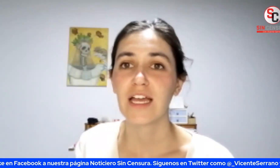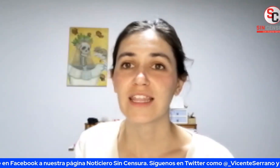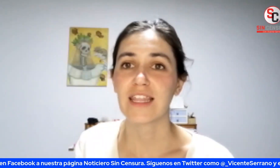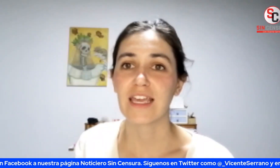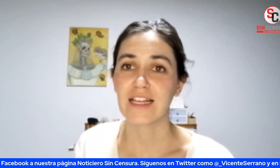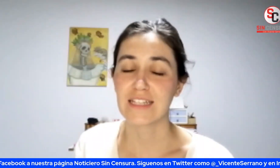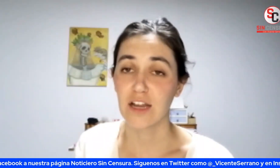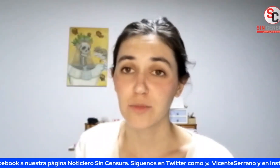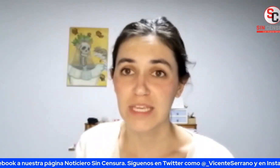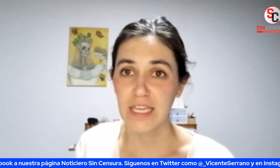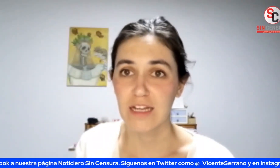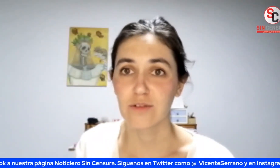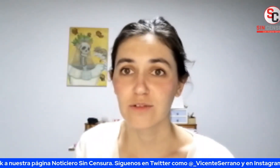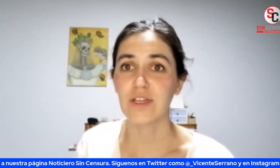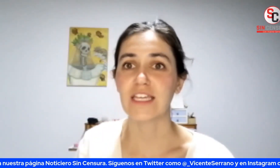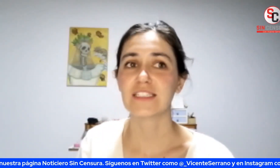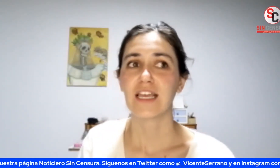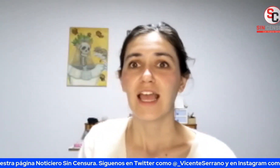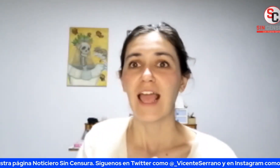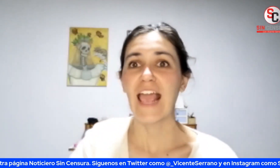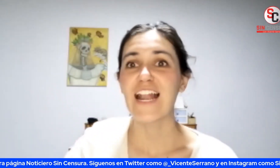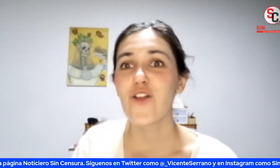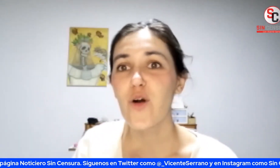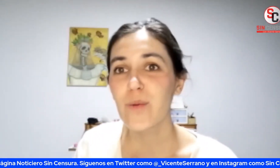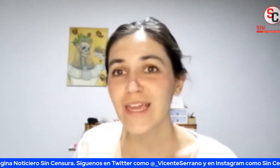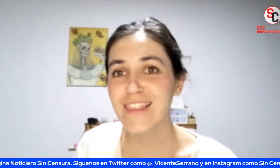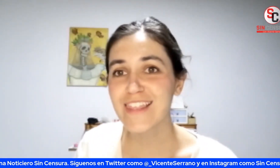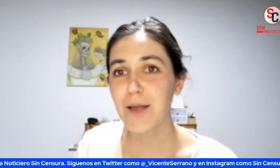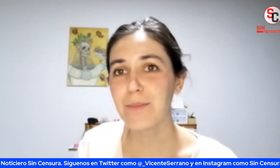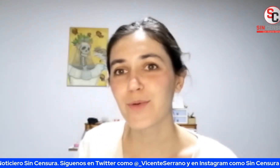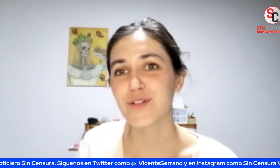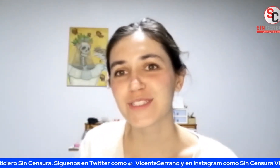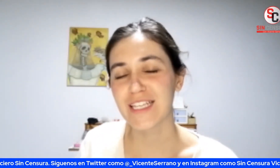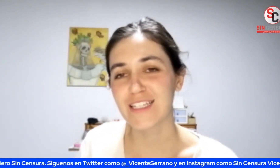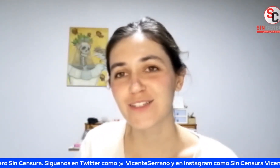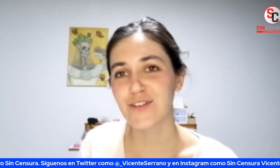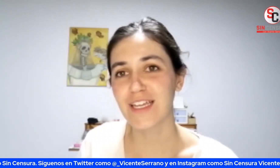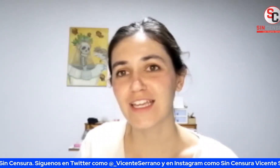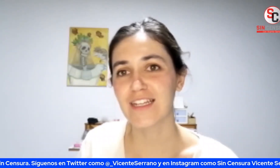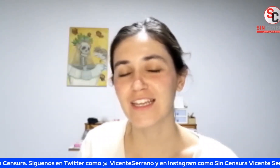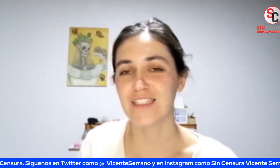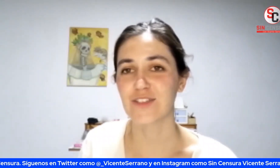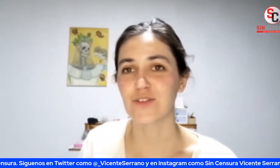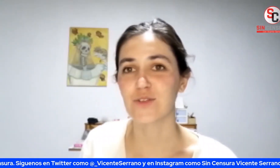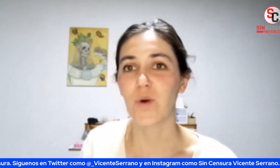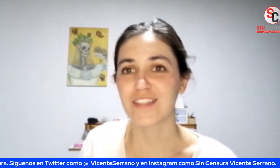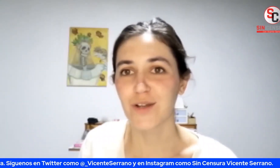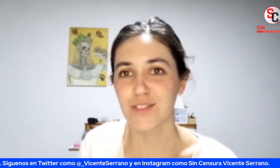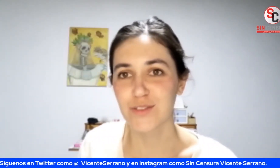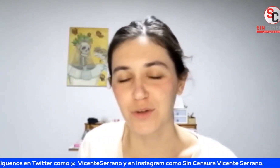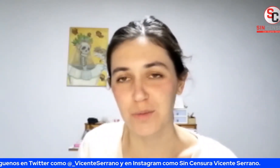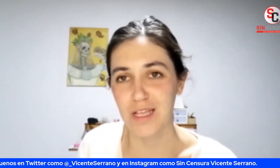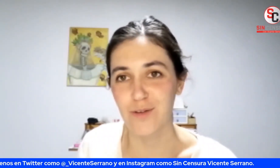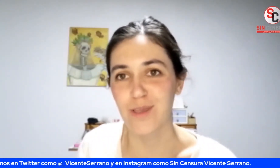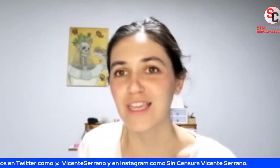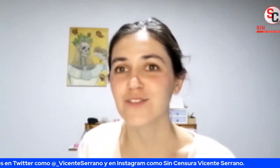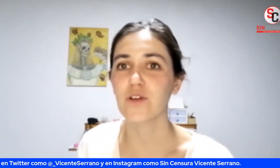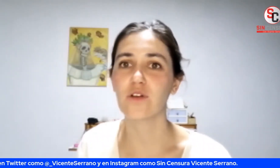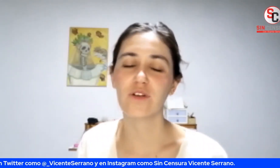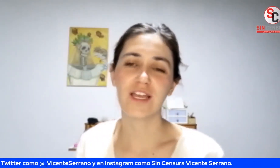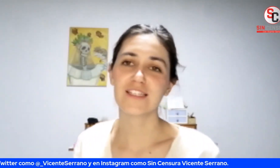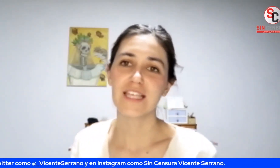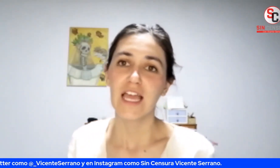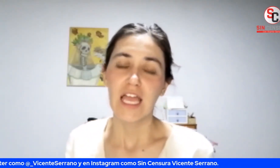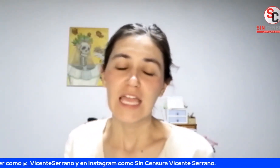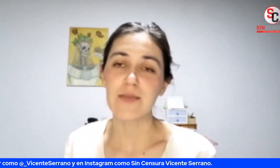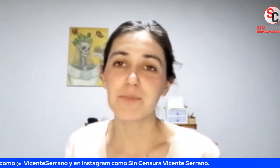adquisitivo del salario mexicano, ¿no? Es el 90% en estos 4 años de gobierno. Y eso